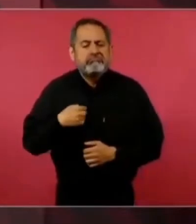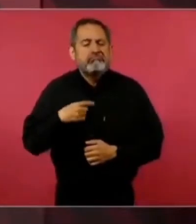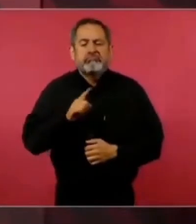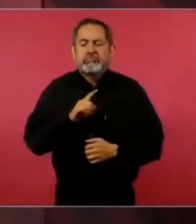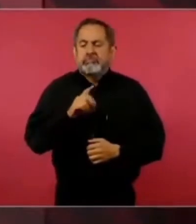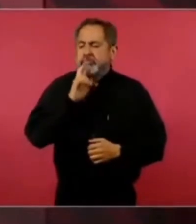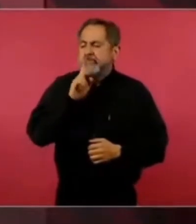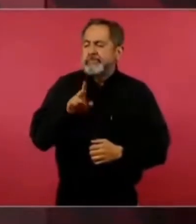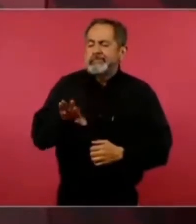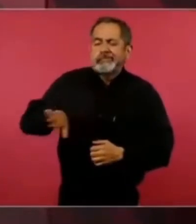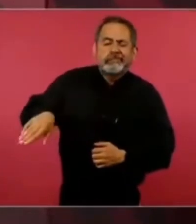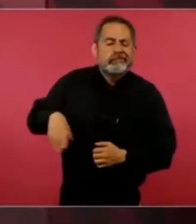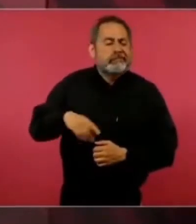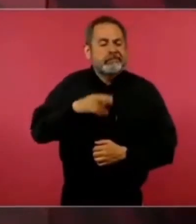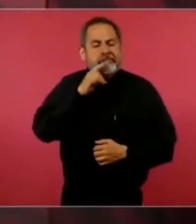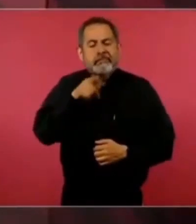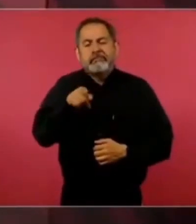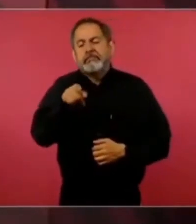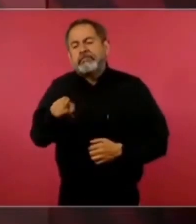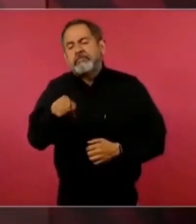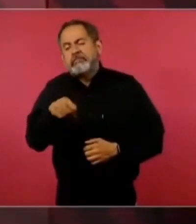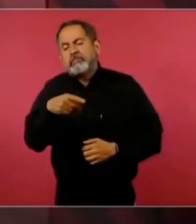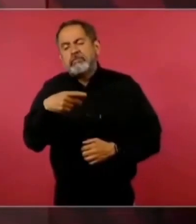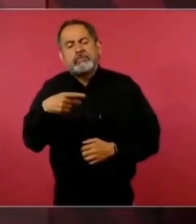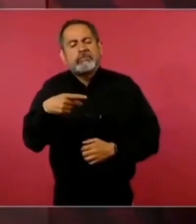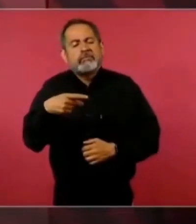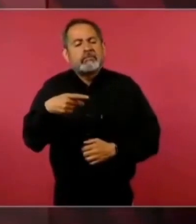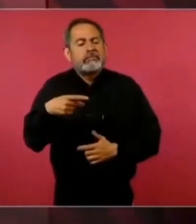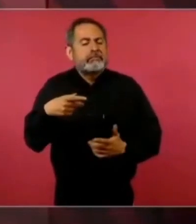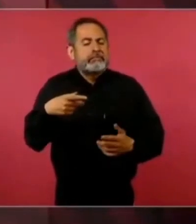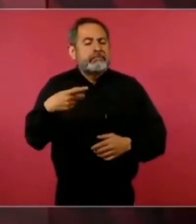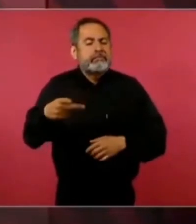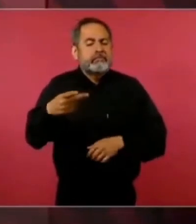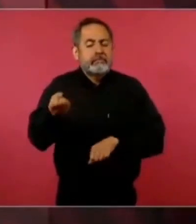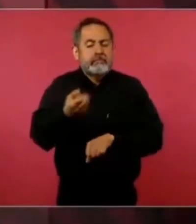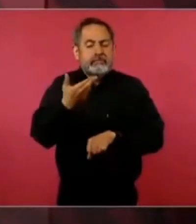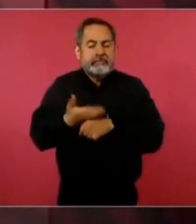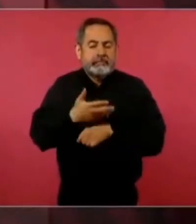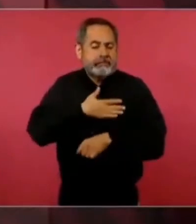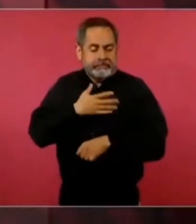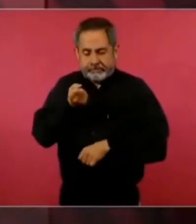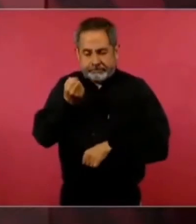puso a su secretario particular.